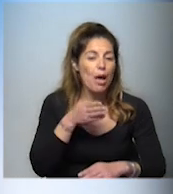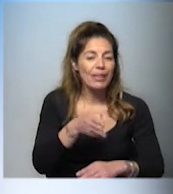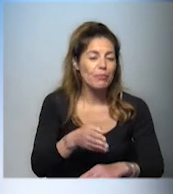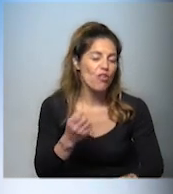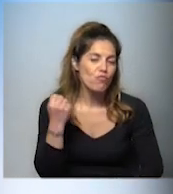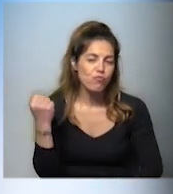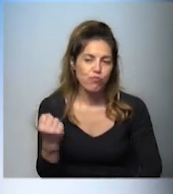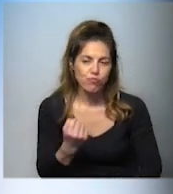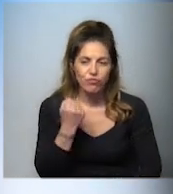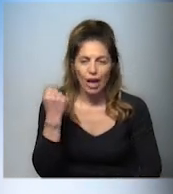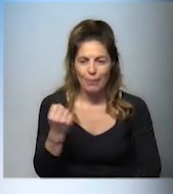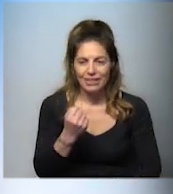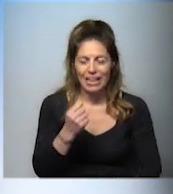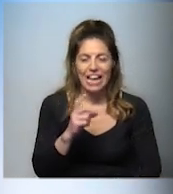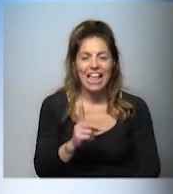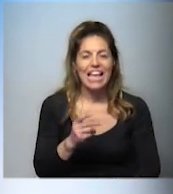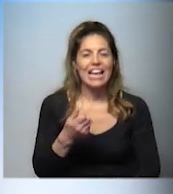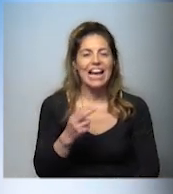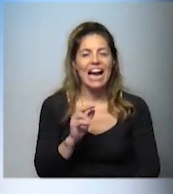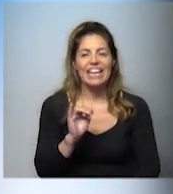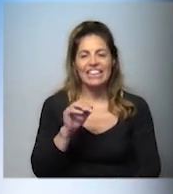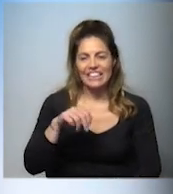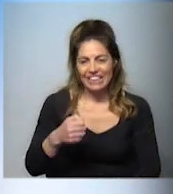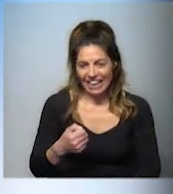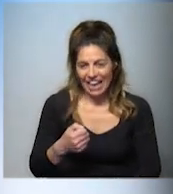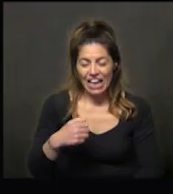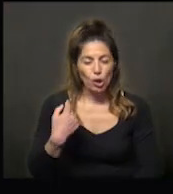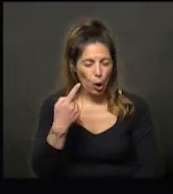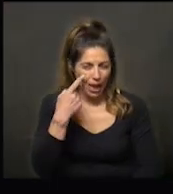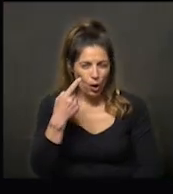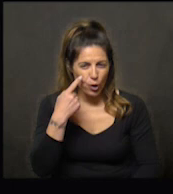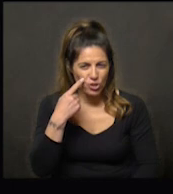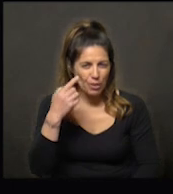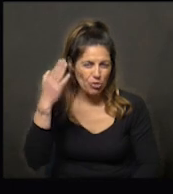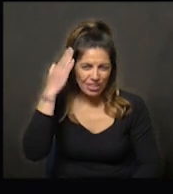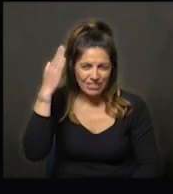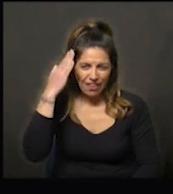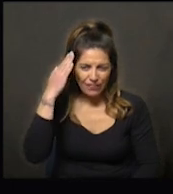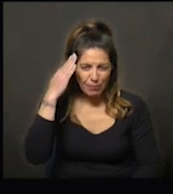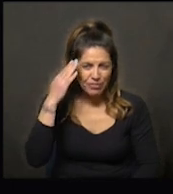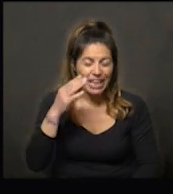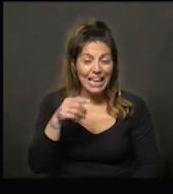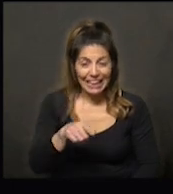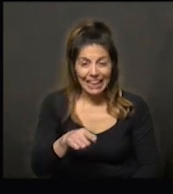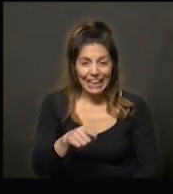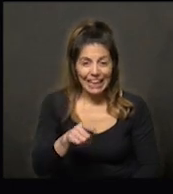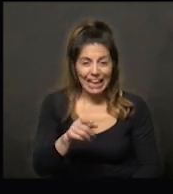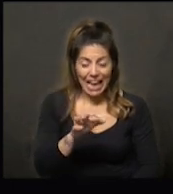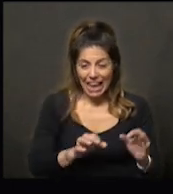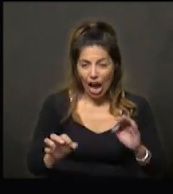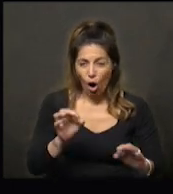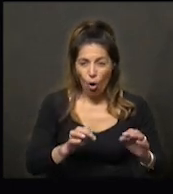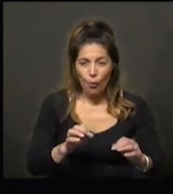muy importante, de Karina Núñez, que bueno, la conocemos todos y sabemos que también la obra está basada en